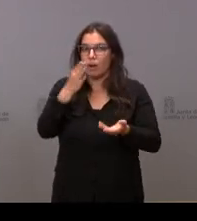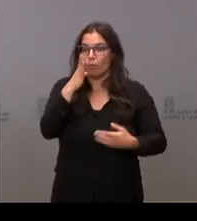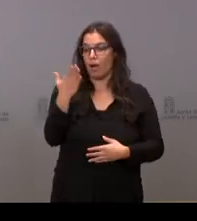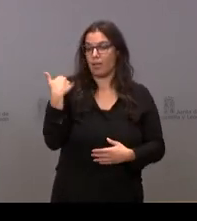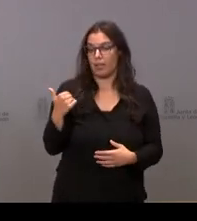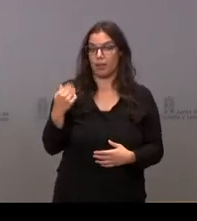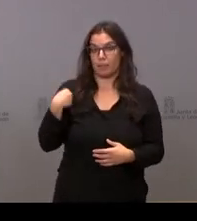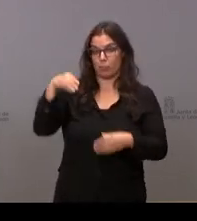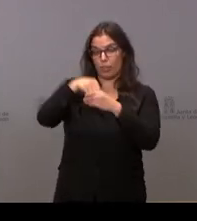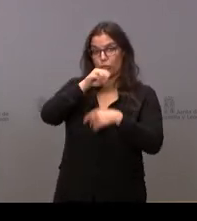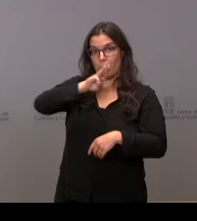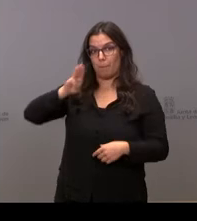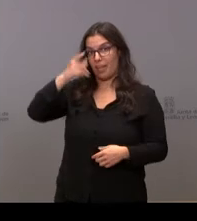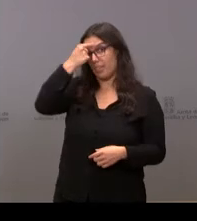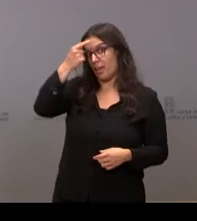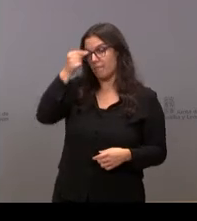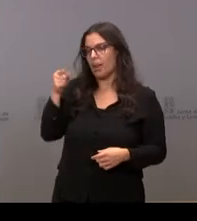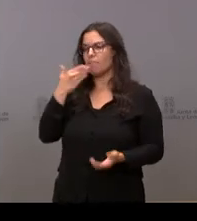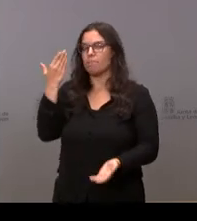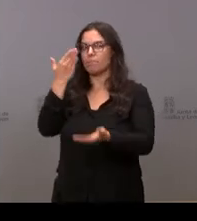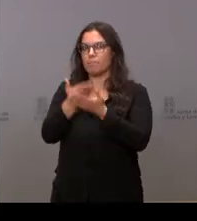desde el PP de Ávila pidiendo